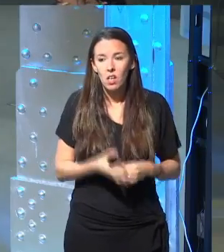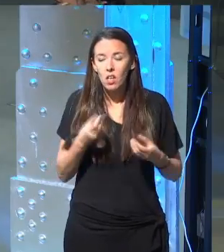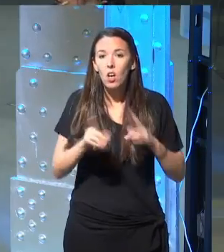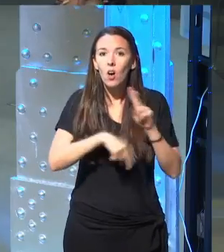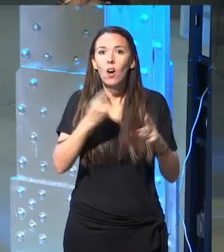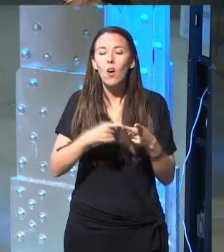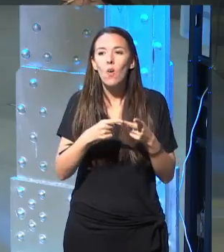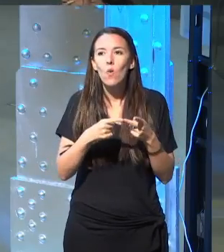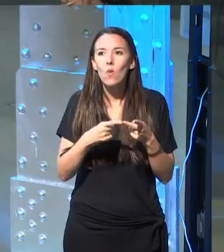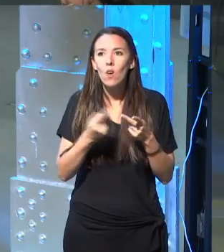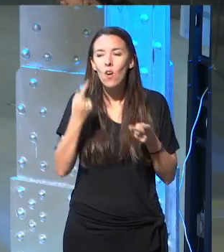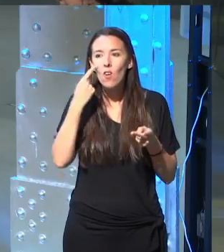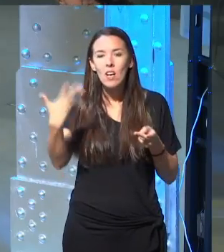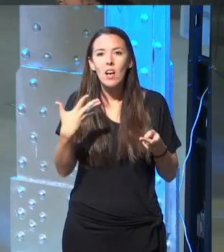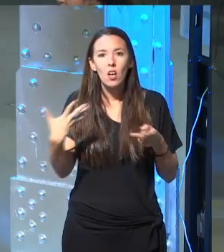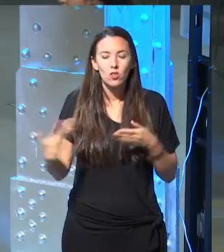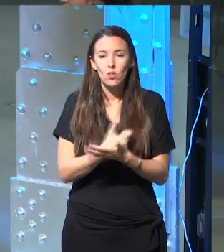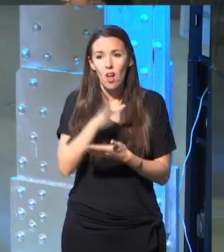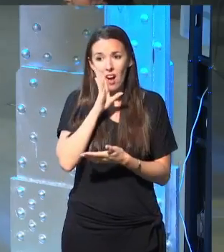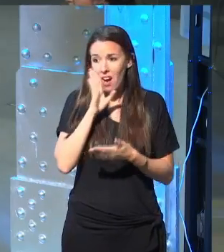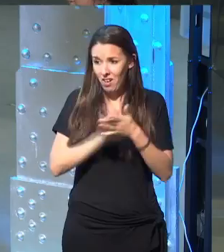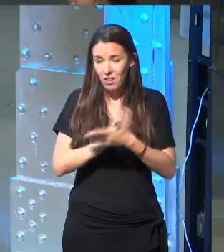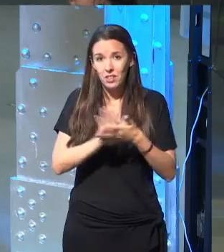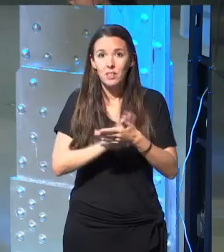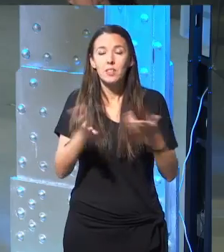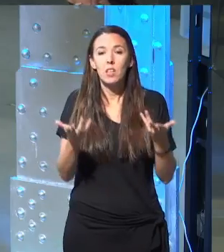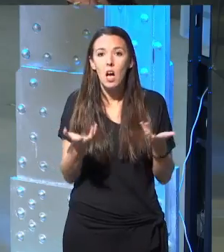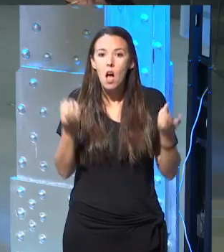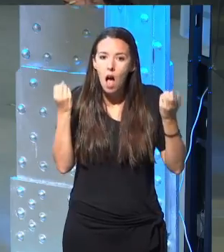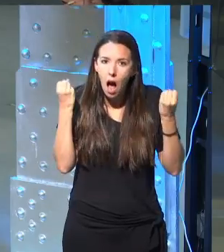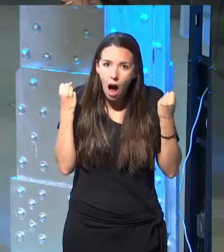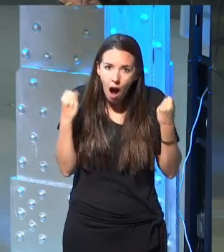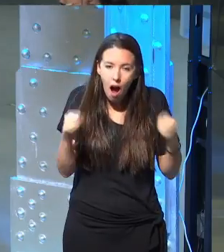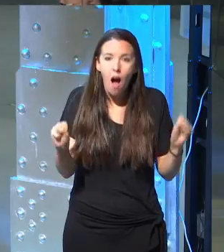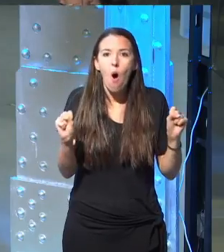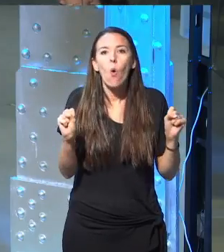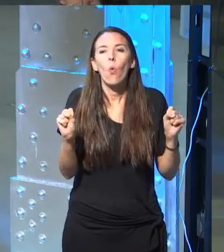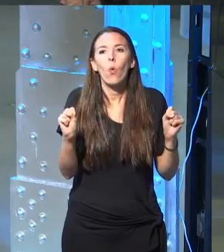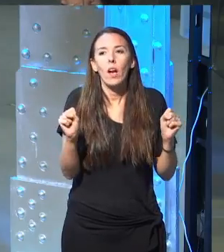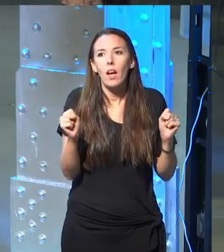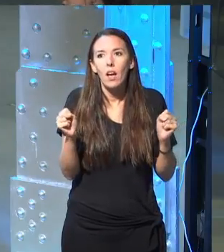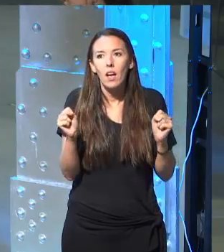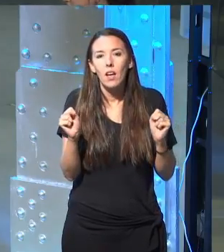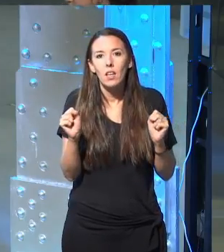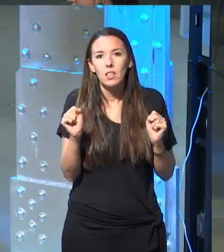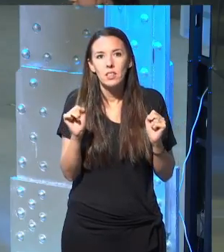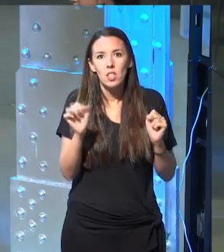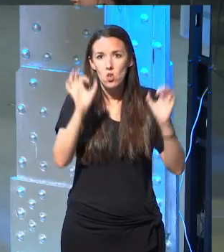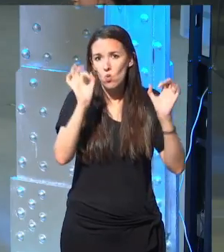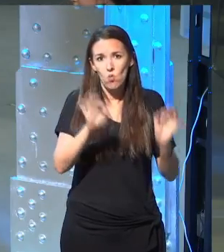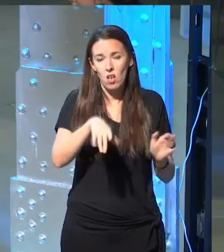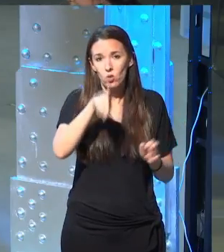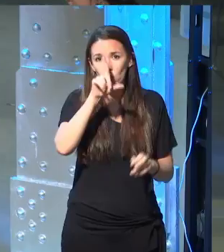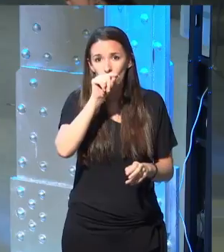y luego está el fenómeno que estábamos hablando antes de que aunque ha habido muchos fenómenos en